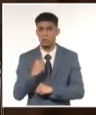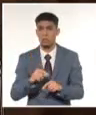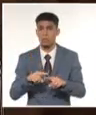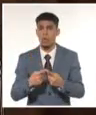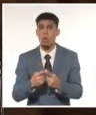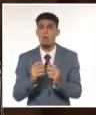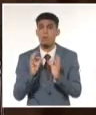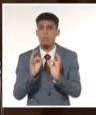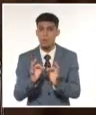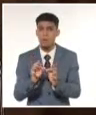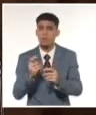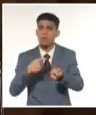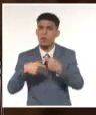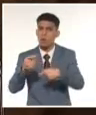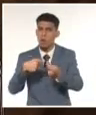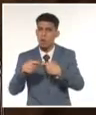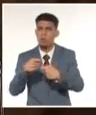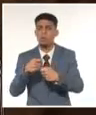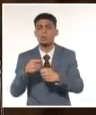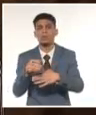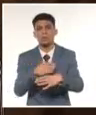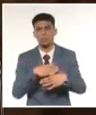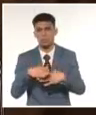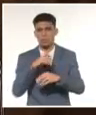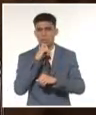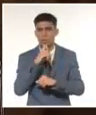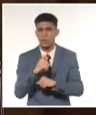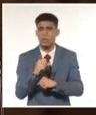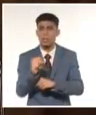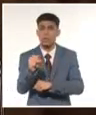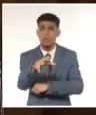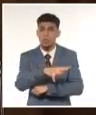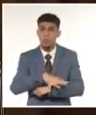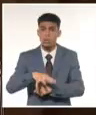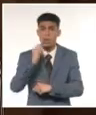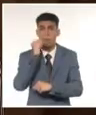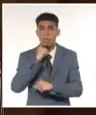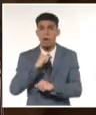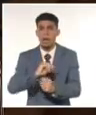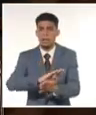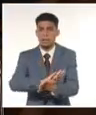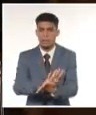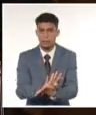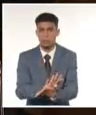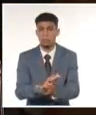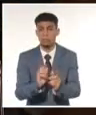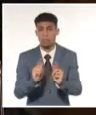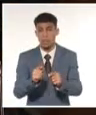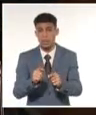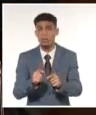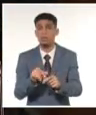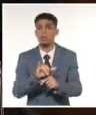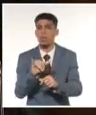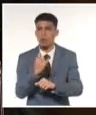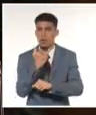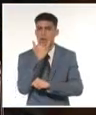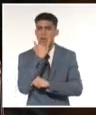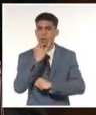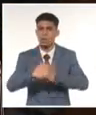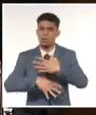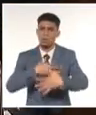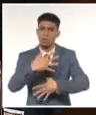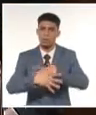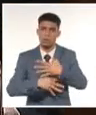los mercados, someten a toda la sociedad a una presión constante que agrava los problemas también de forma